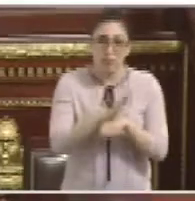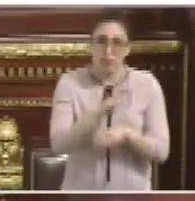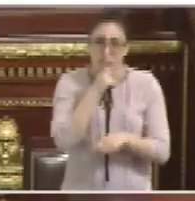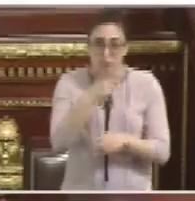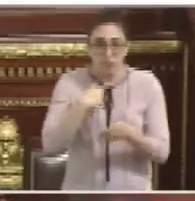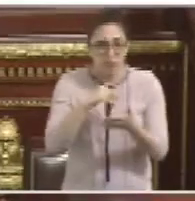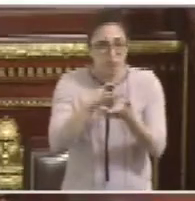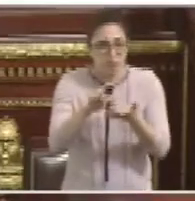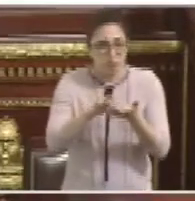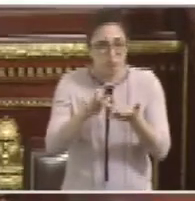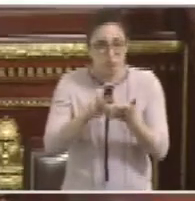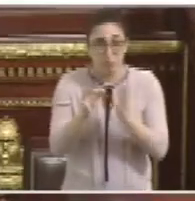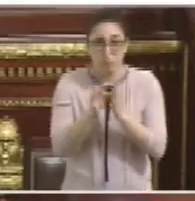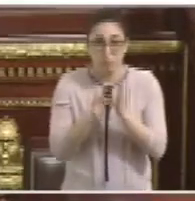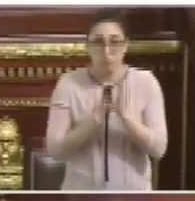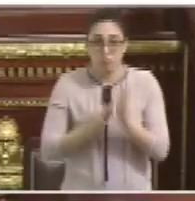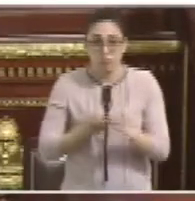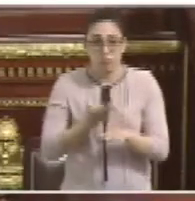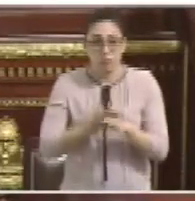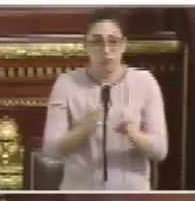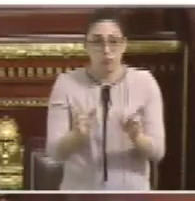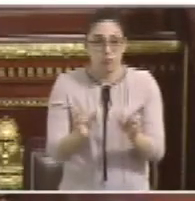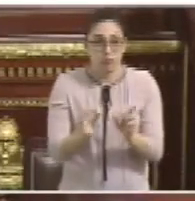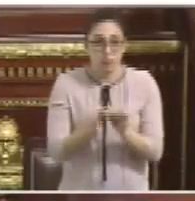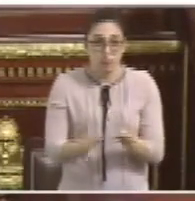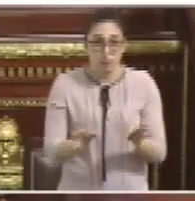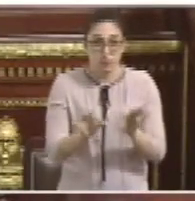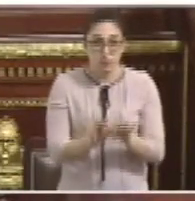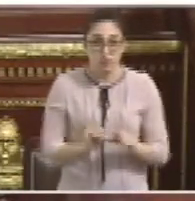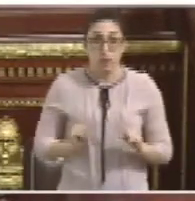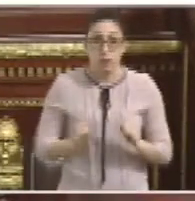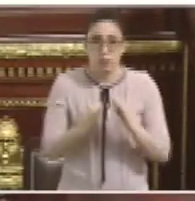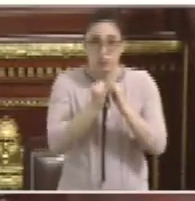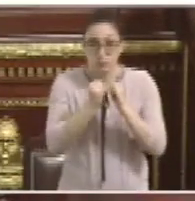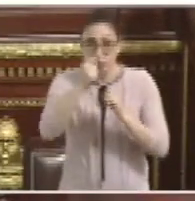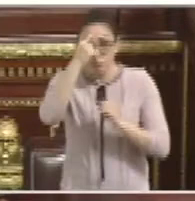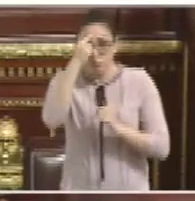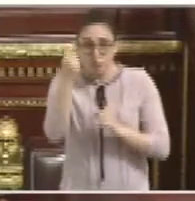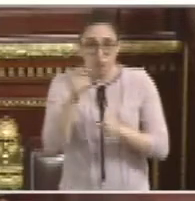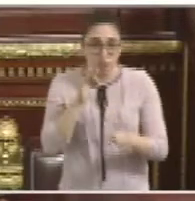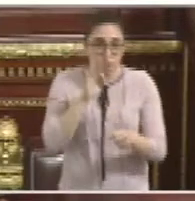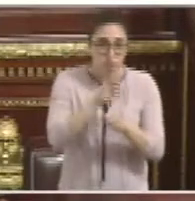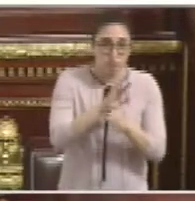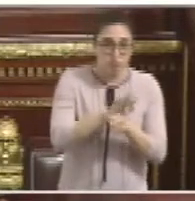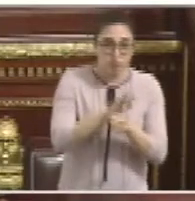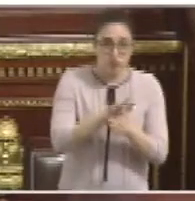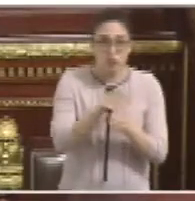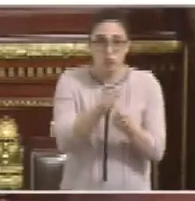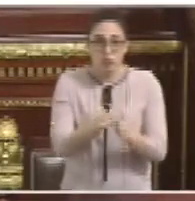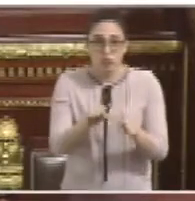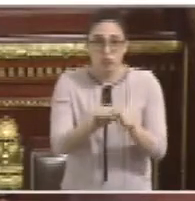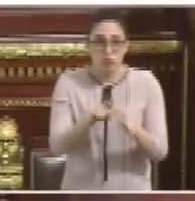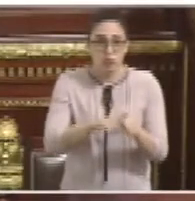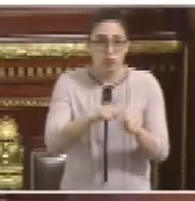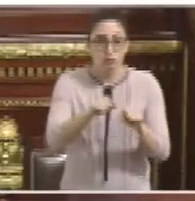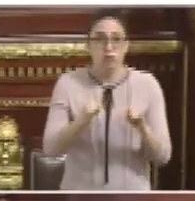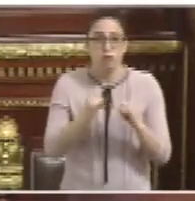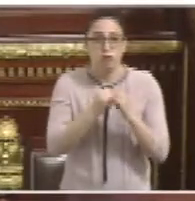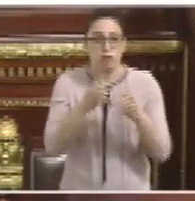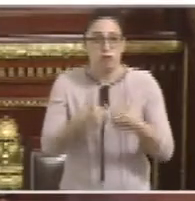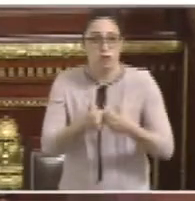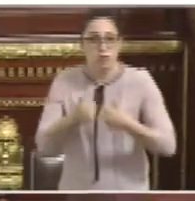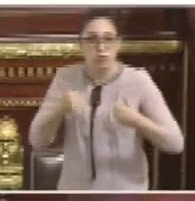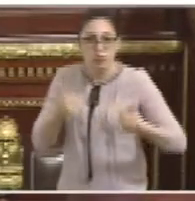lectura solamente a aspectos relevantes. El Instituto de Asistencia e Integración Social es un órgano desconcentrado que se creó